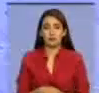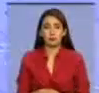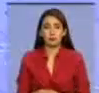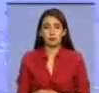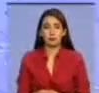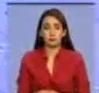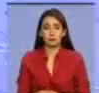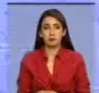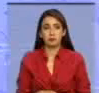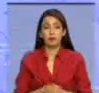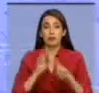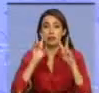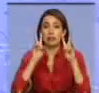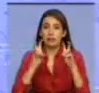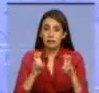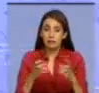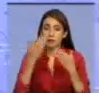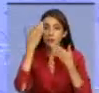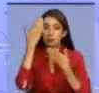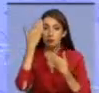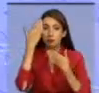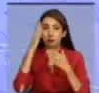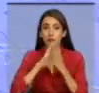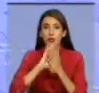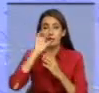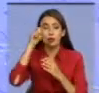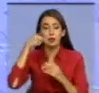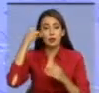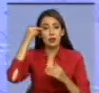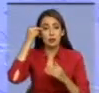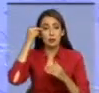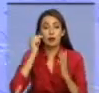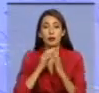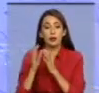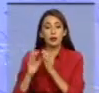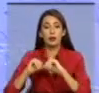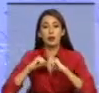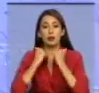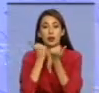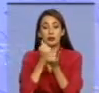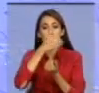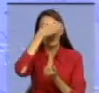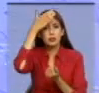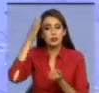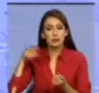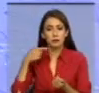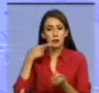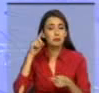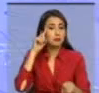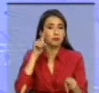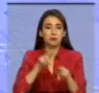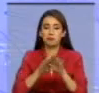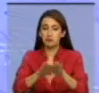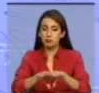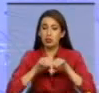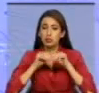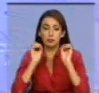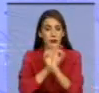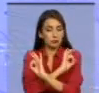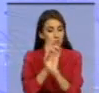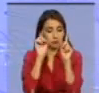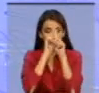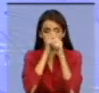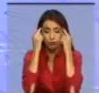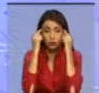Y en temas políticos, el Buró del Gobierno y el presidente de la Asamblea, José Serrano, desconocen lo resuelto por la dirigencia de Alianza País